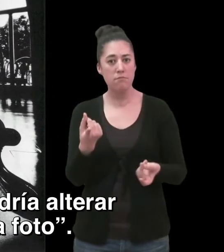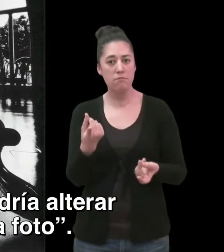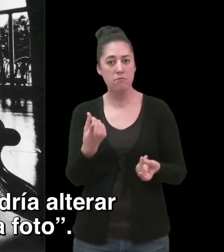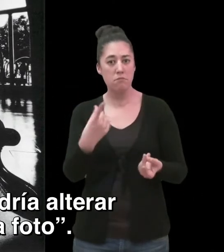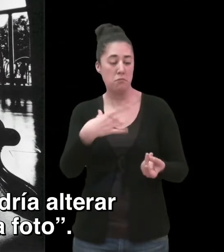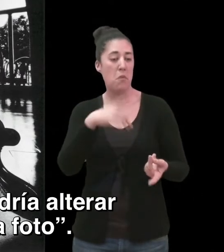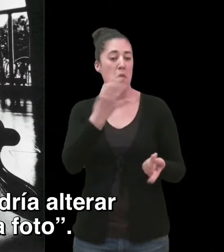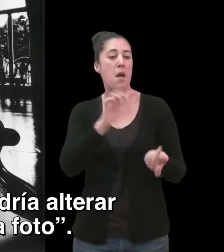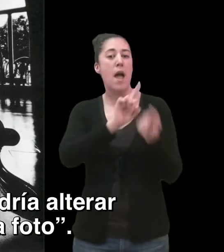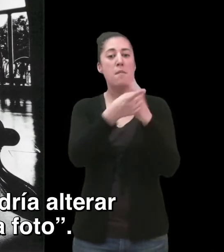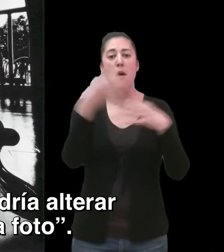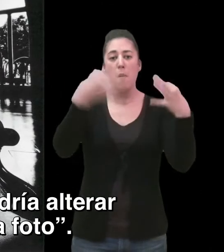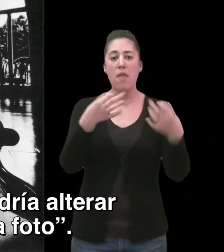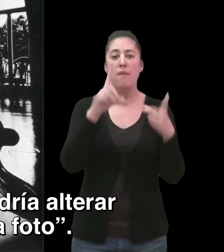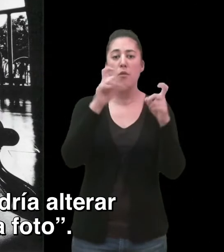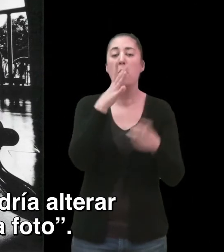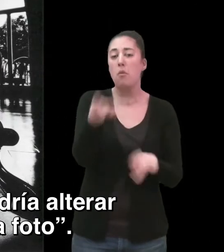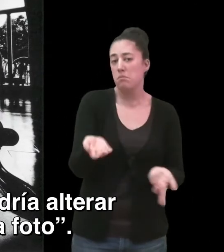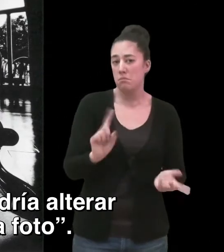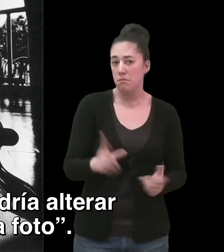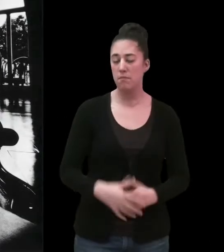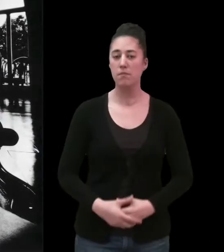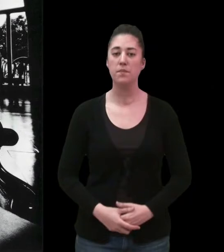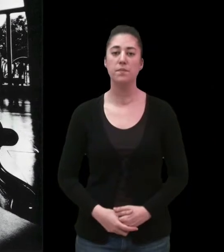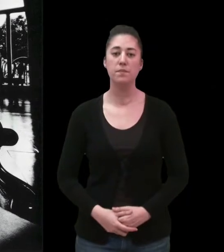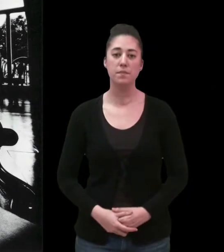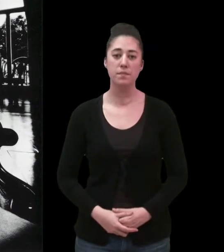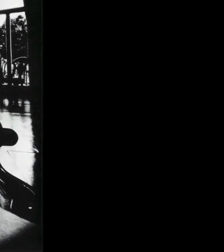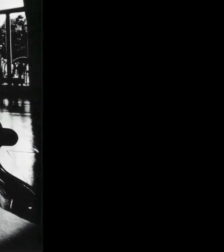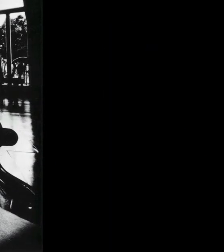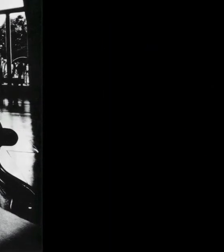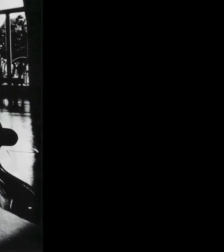composición. No veo por qué podría alterar la verdad de la foto.